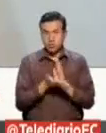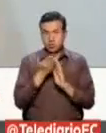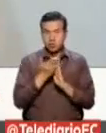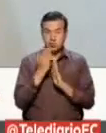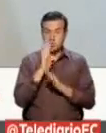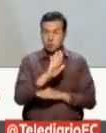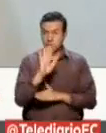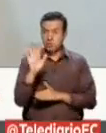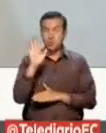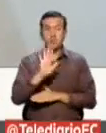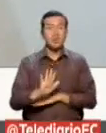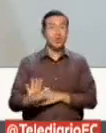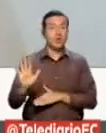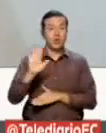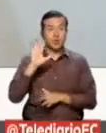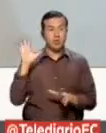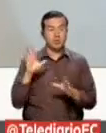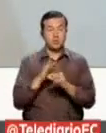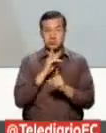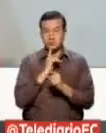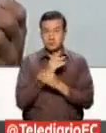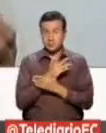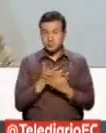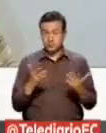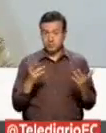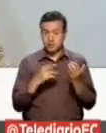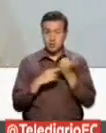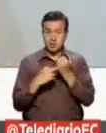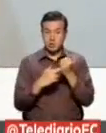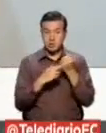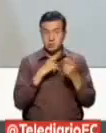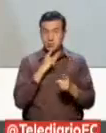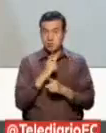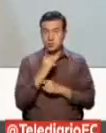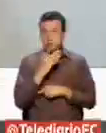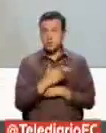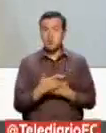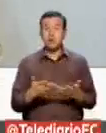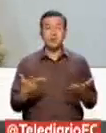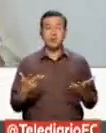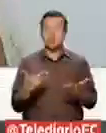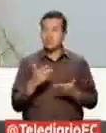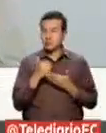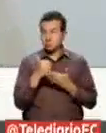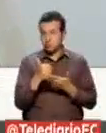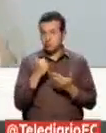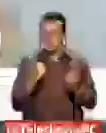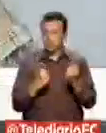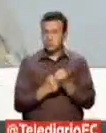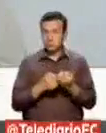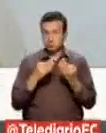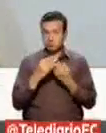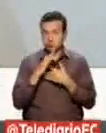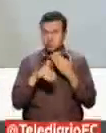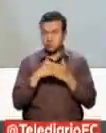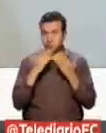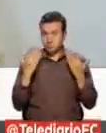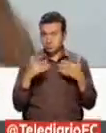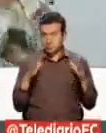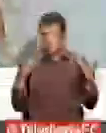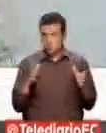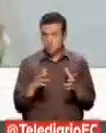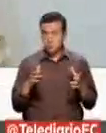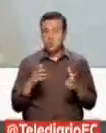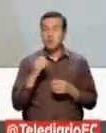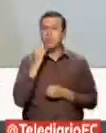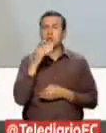cada uno de nuestros sectores. Que este recurso realmente sirvan para lo que realmente necesitamos. A lo